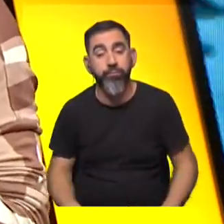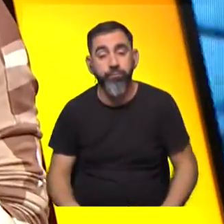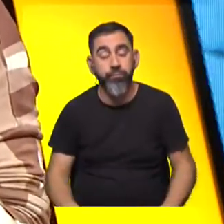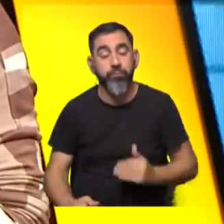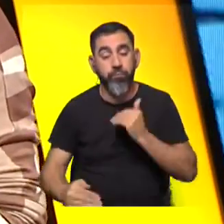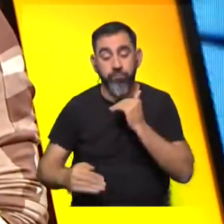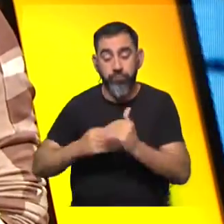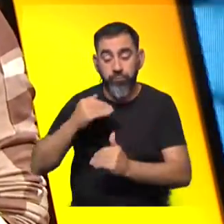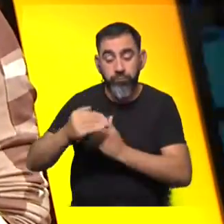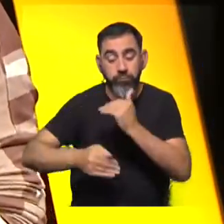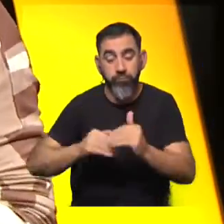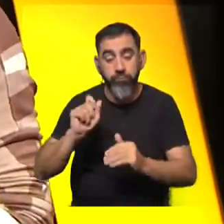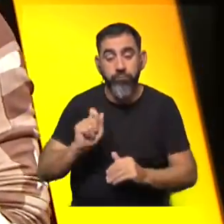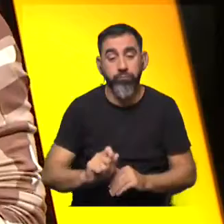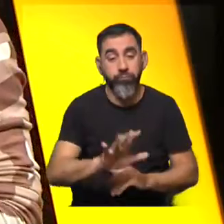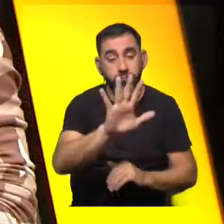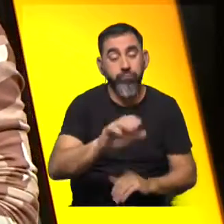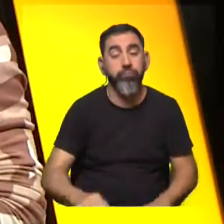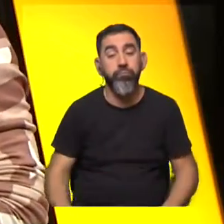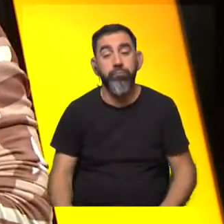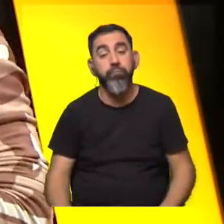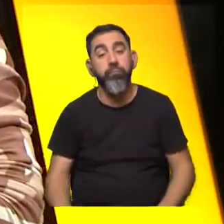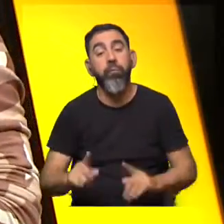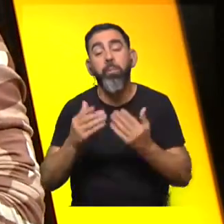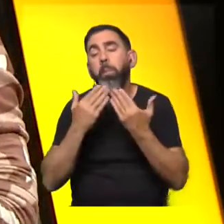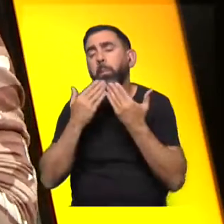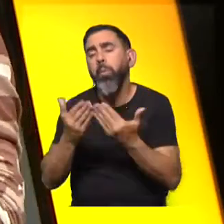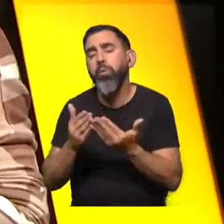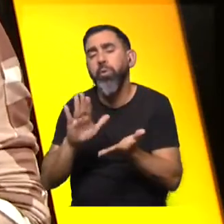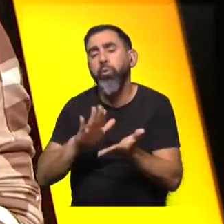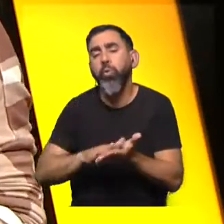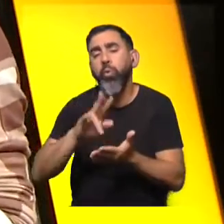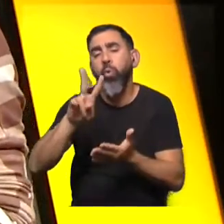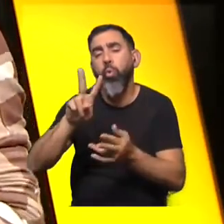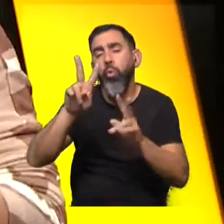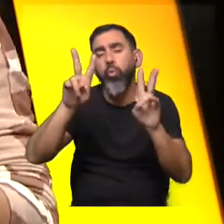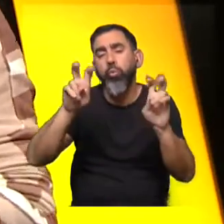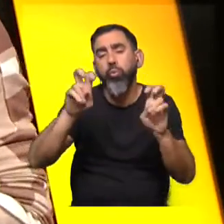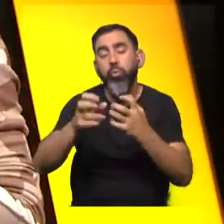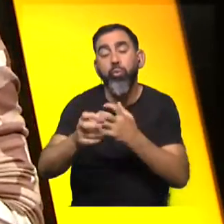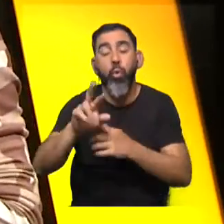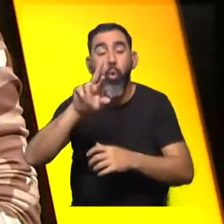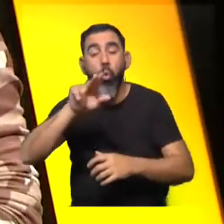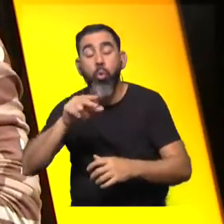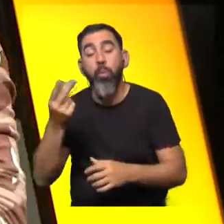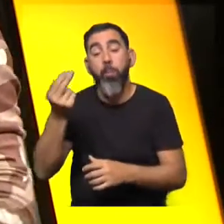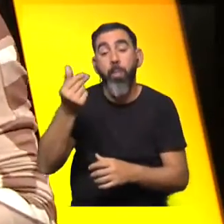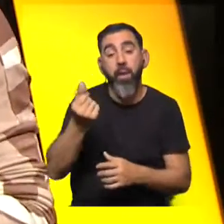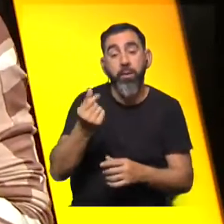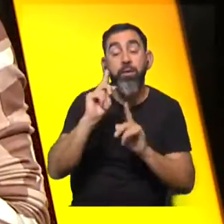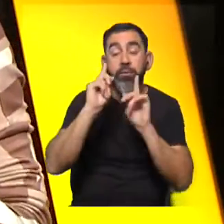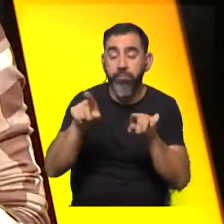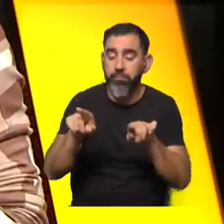procesos geológicos que las originaron, y también le preguntamos a Mariela sobre 2 socios de estas piedras, como el oro y la plata, Claro, que